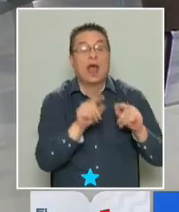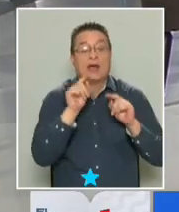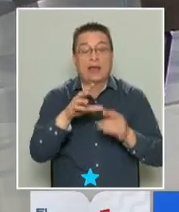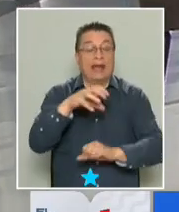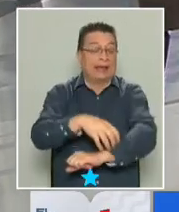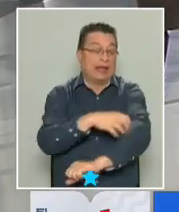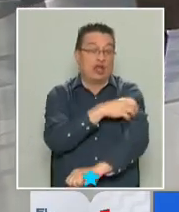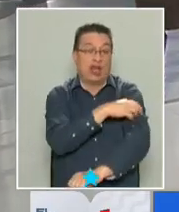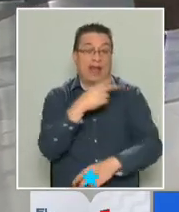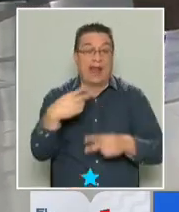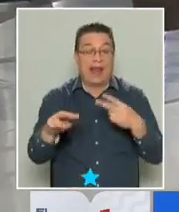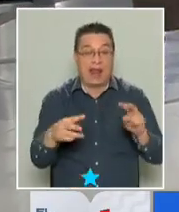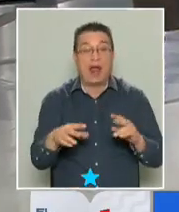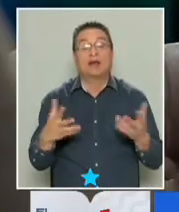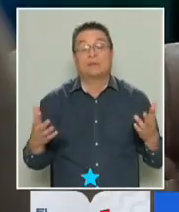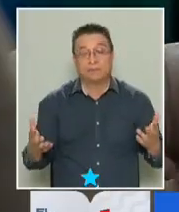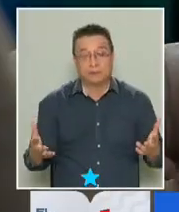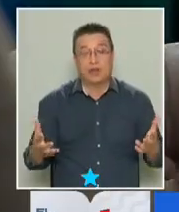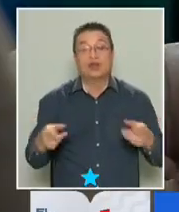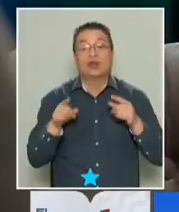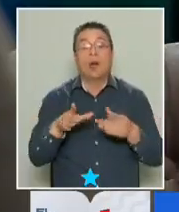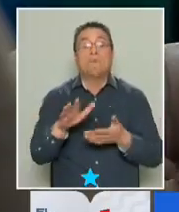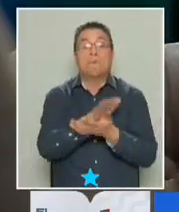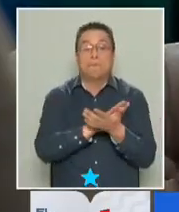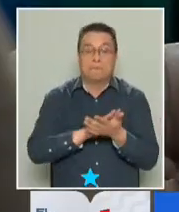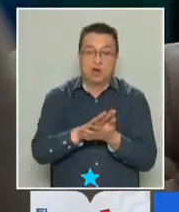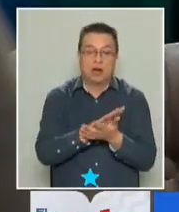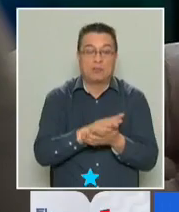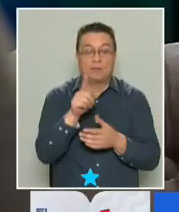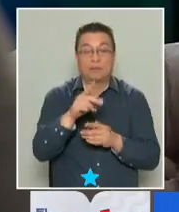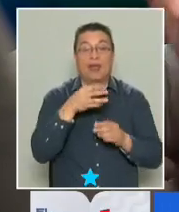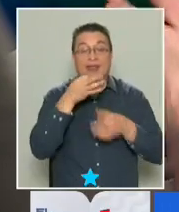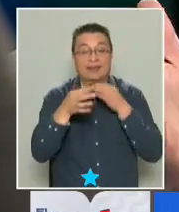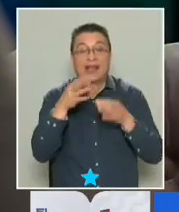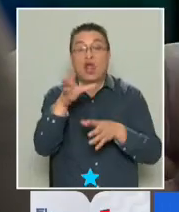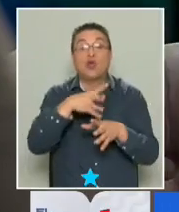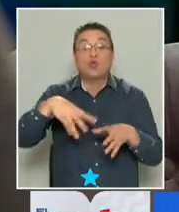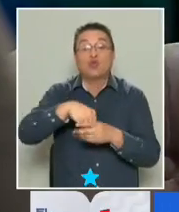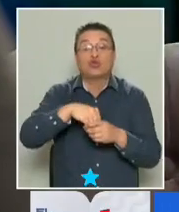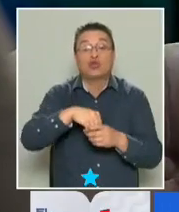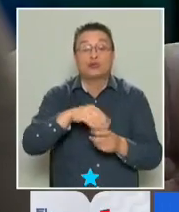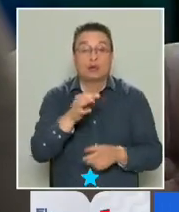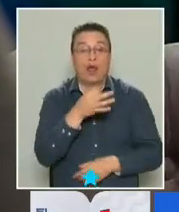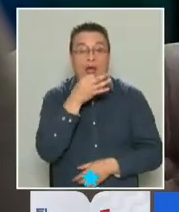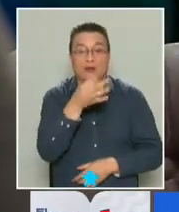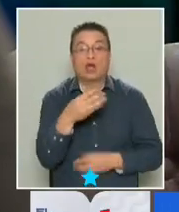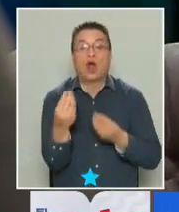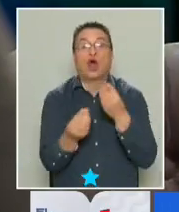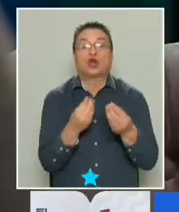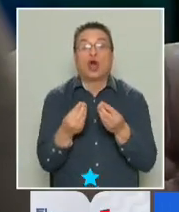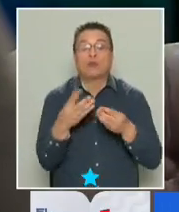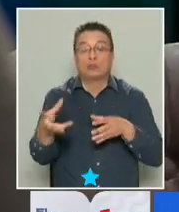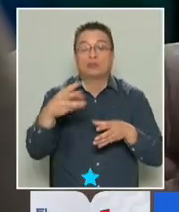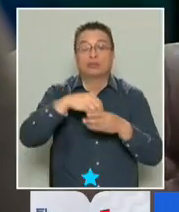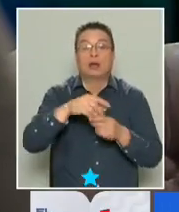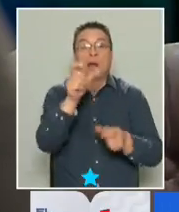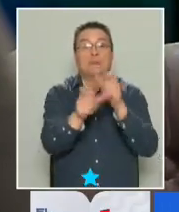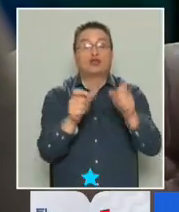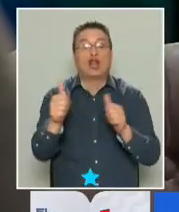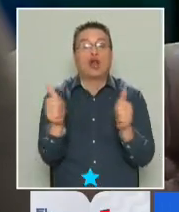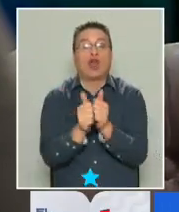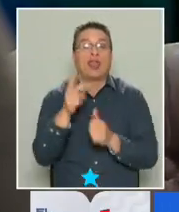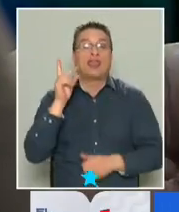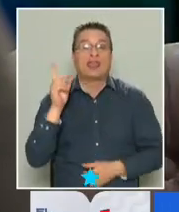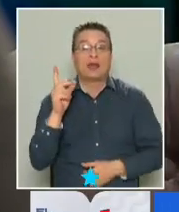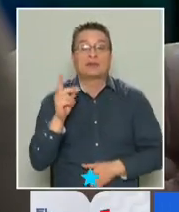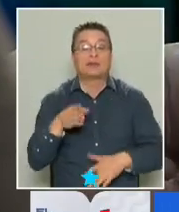regional entonces por ejemplo cuando habla de inclusión probablemente va a decir cómo se van a incorporar las personas con discapacidad